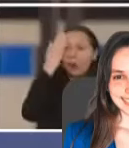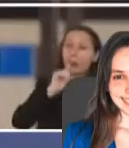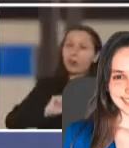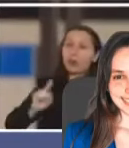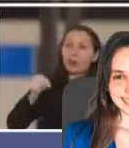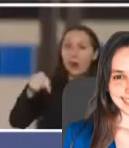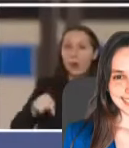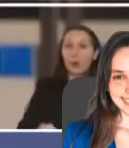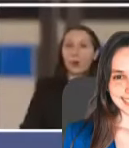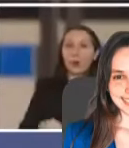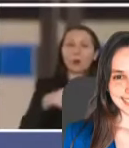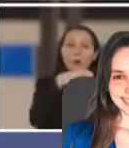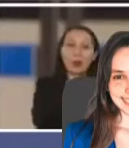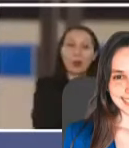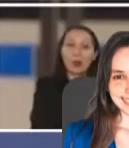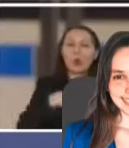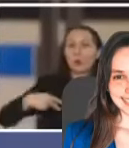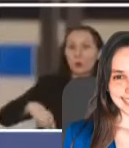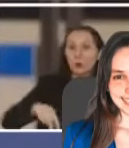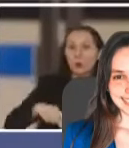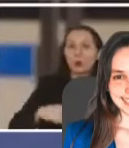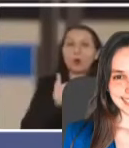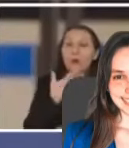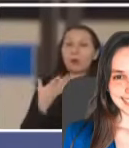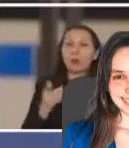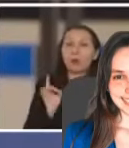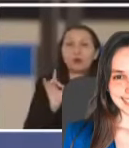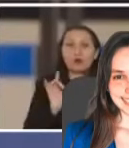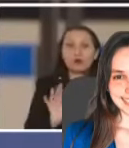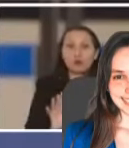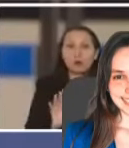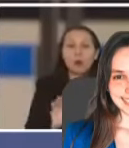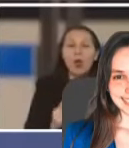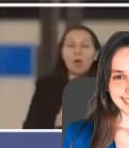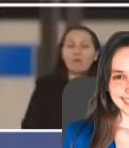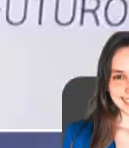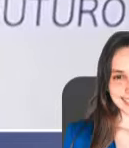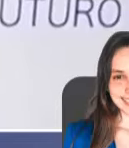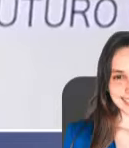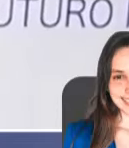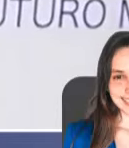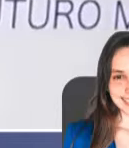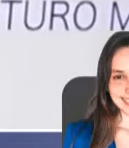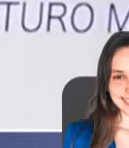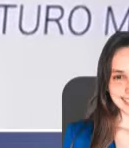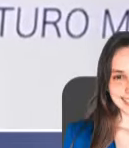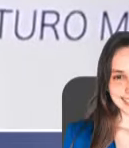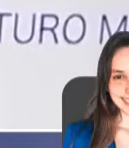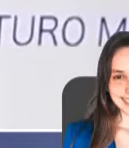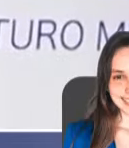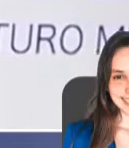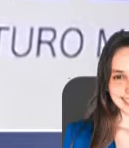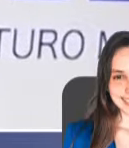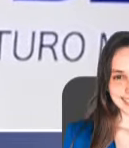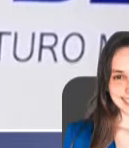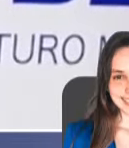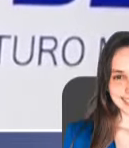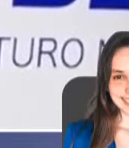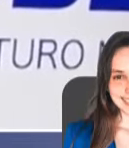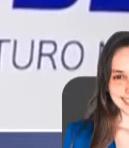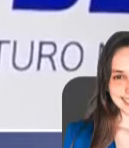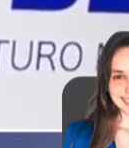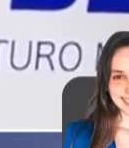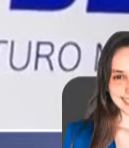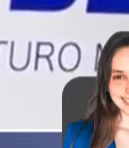no existen antecedentes suficientes para hacer lugar a la formalización. Es en ese sentido que el abogado asesor jefe de la